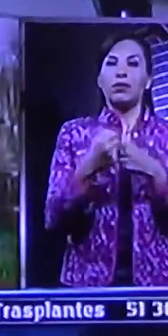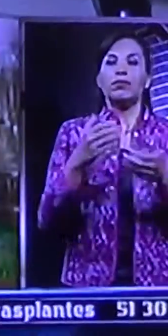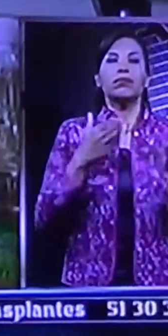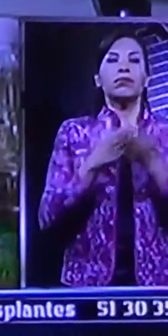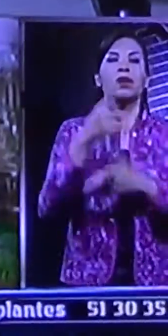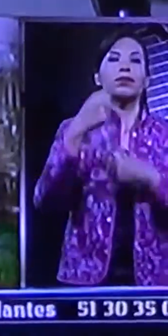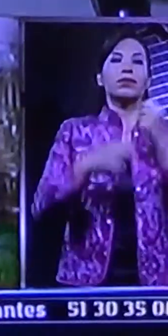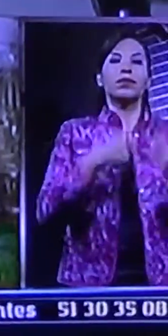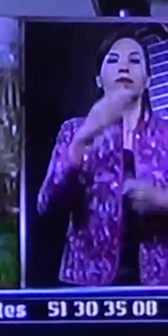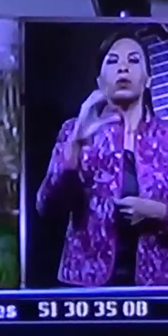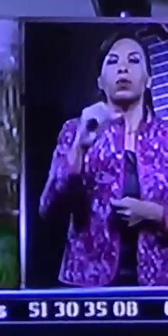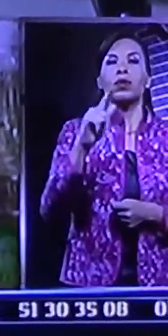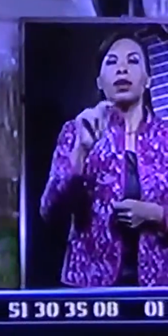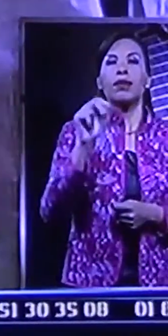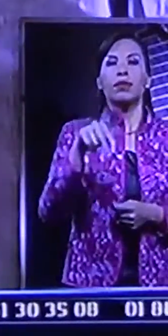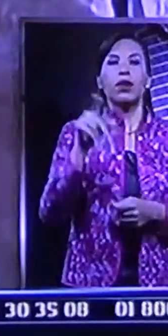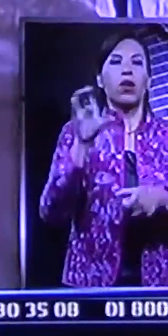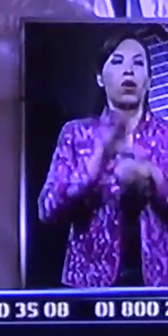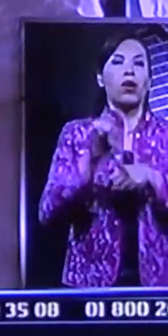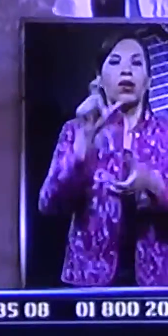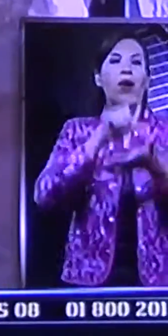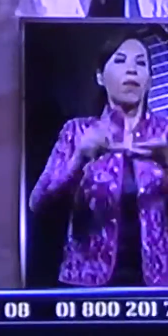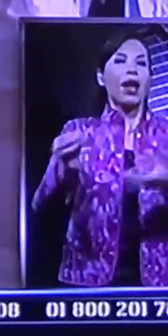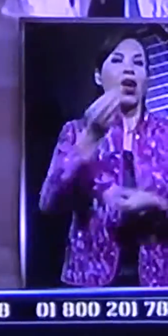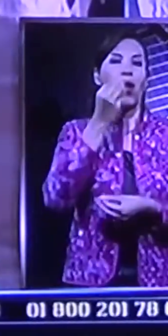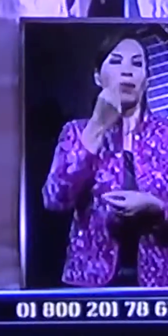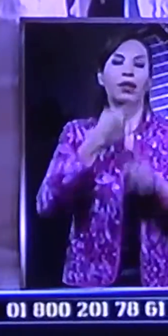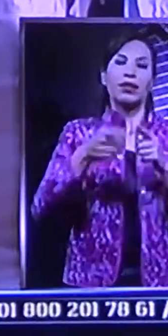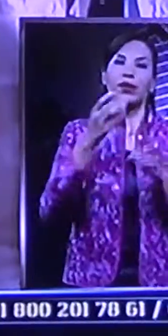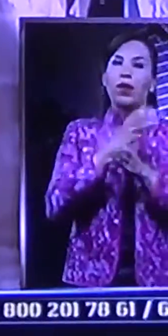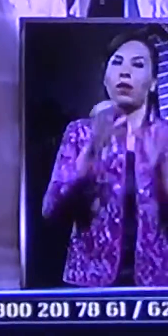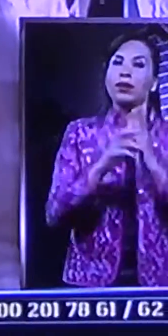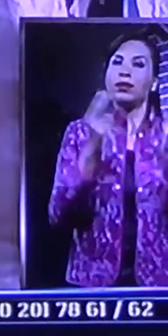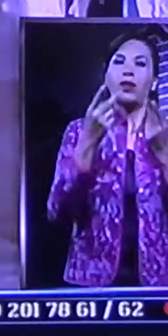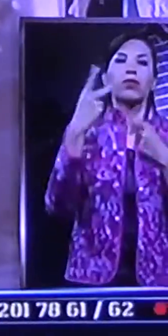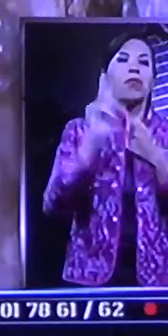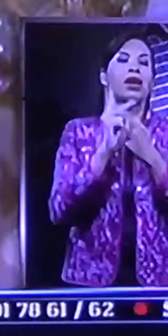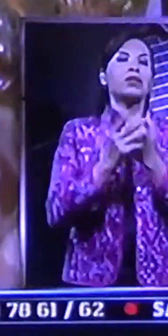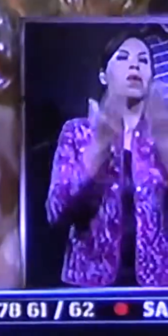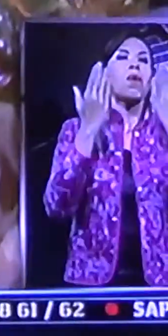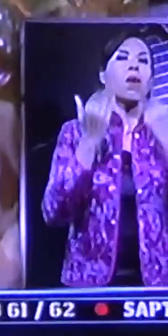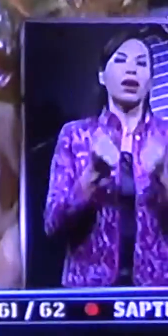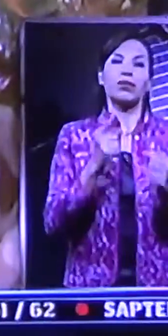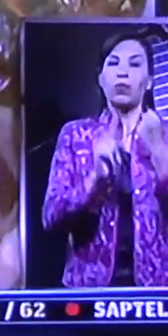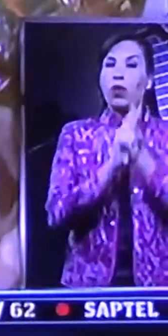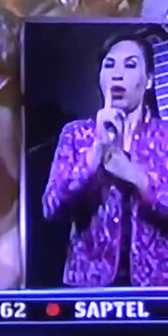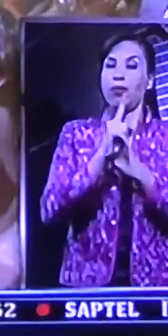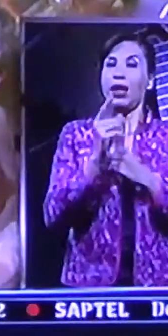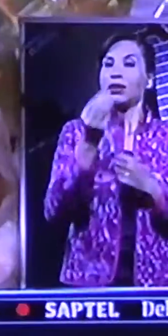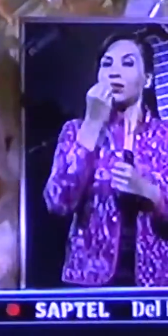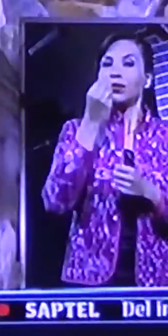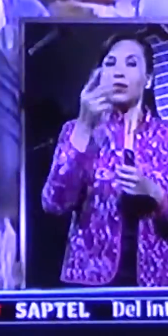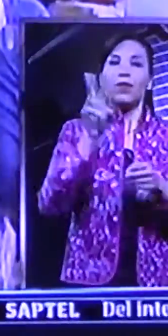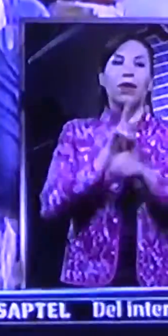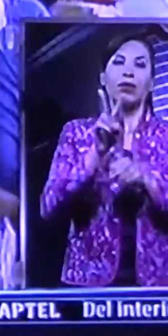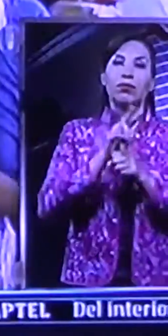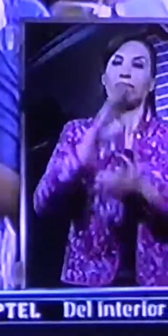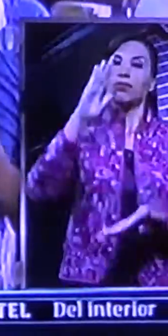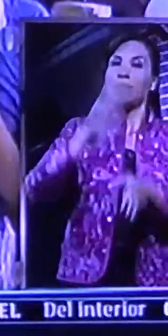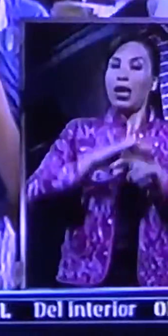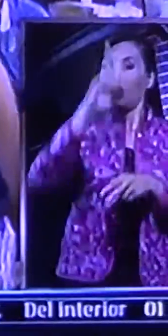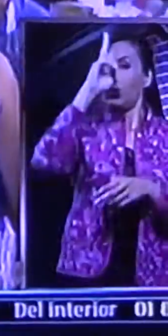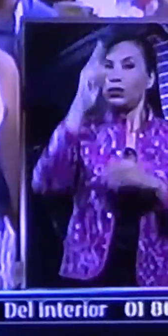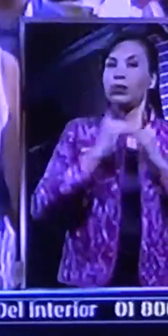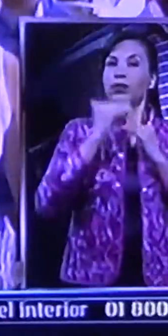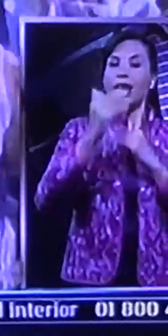a tiendas de Cúcuta en Colombia a adquirir los alimentos e insumos que en su país no encuentran. La crisis alimentaria de Venezuela se